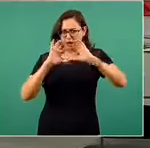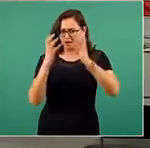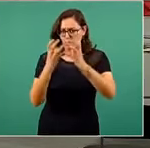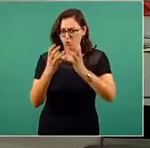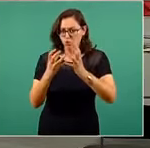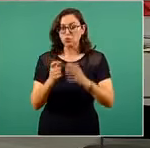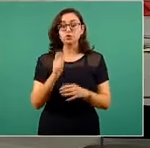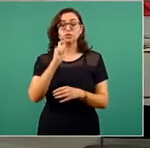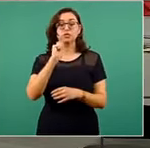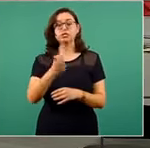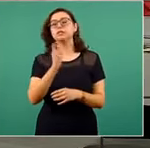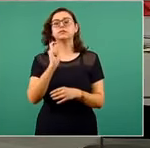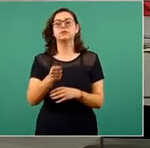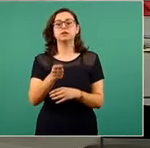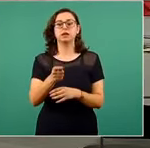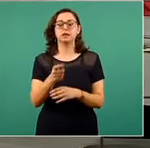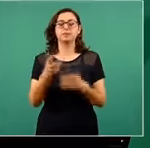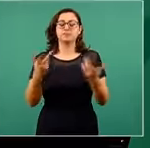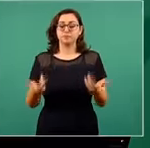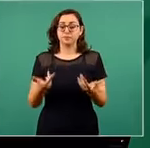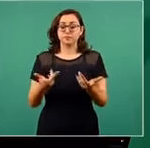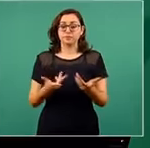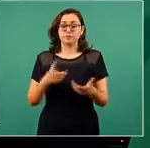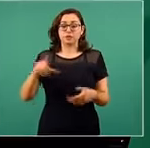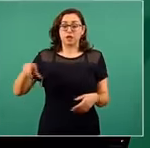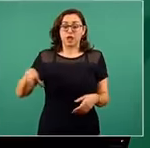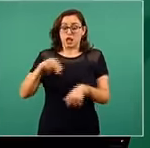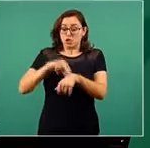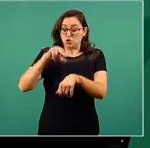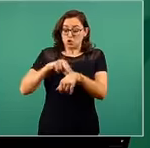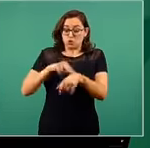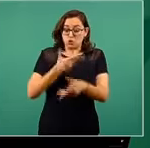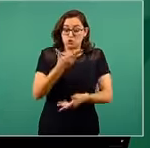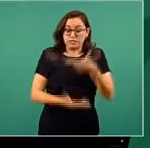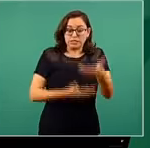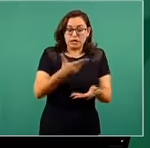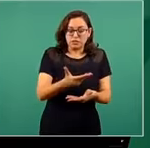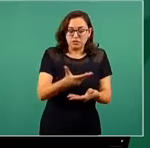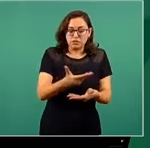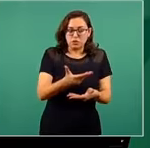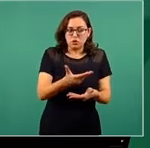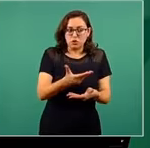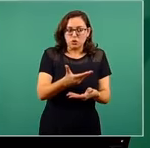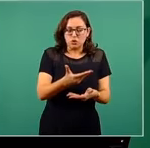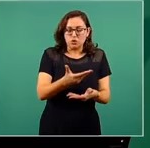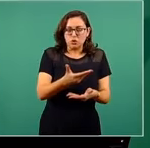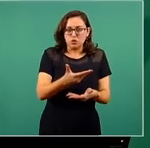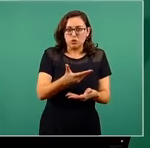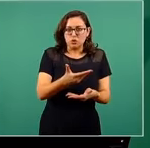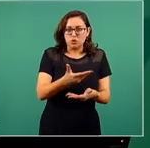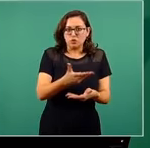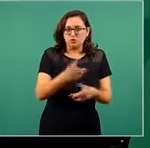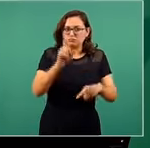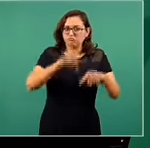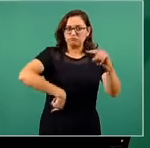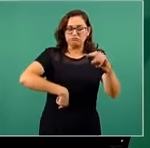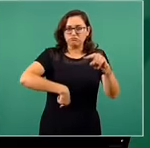separar el financiamiento de los servicios de salud con respecto a quién provee los servicios de salud.